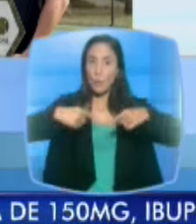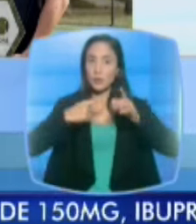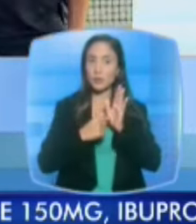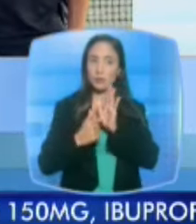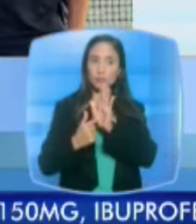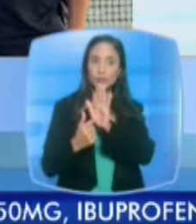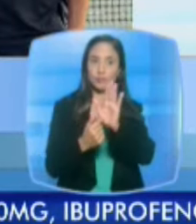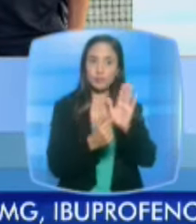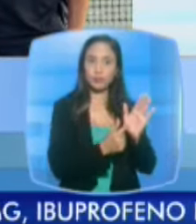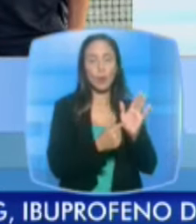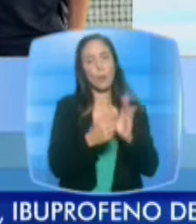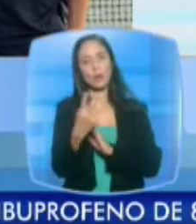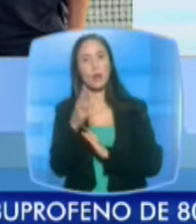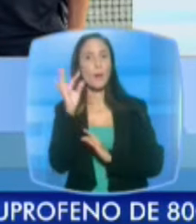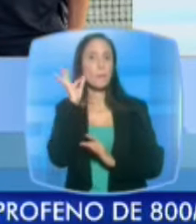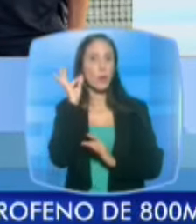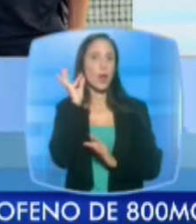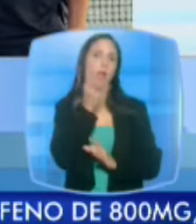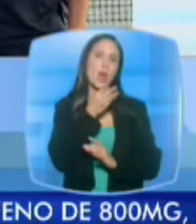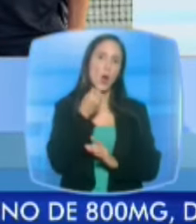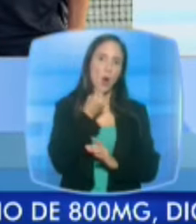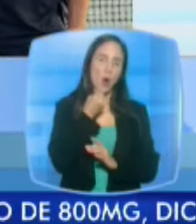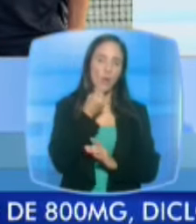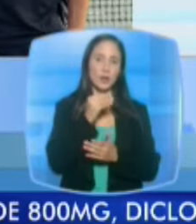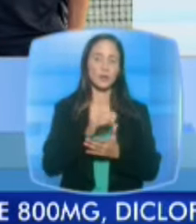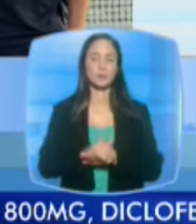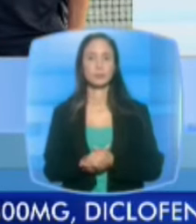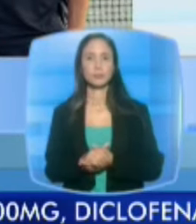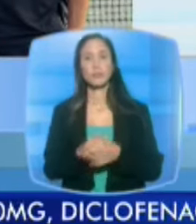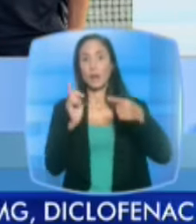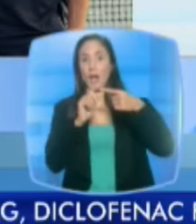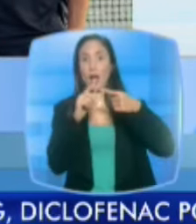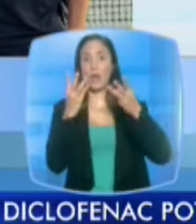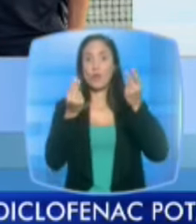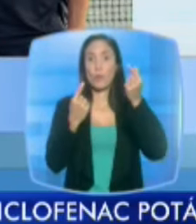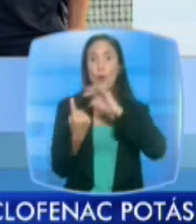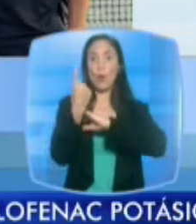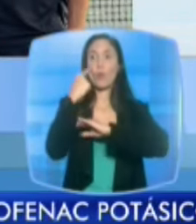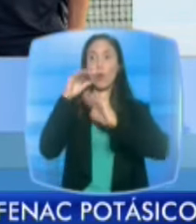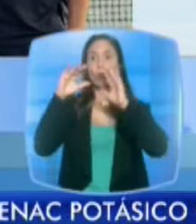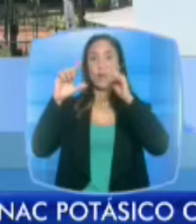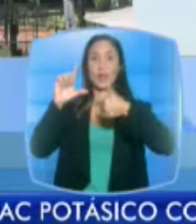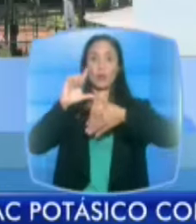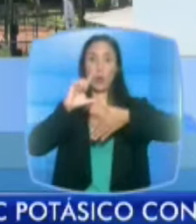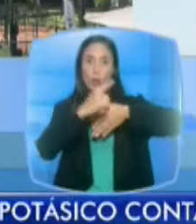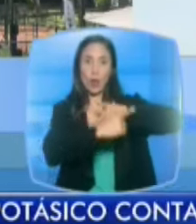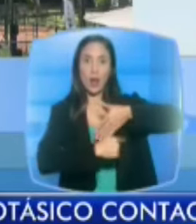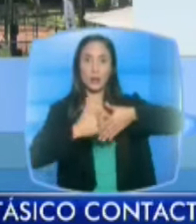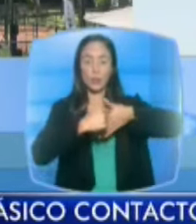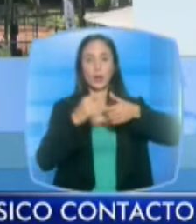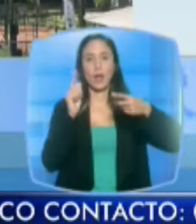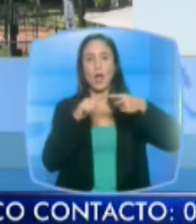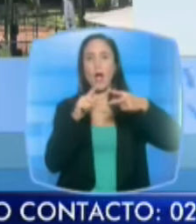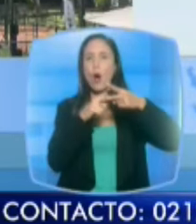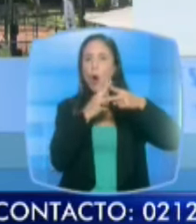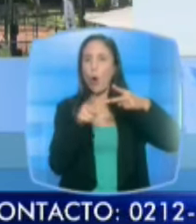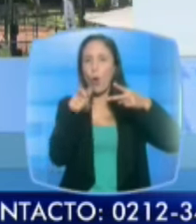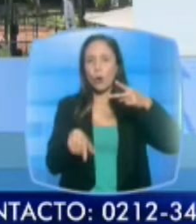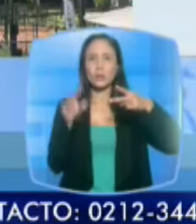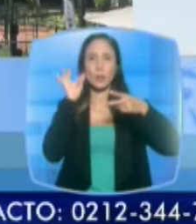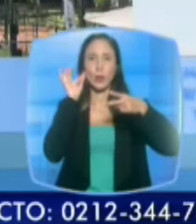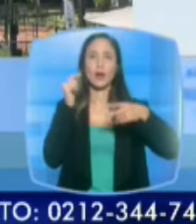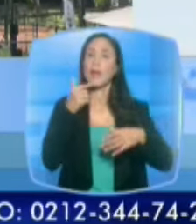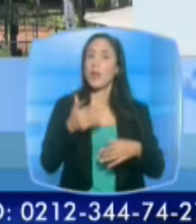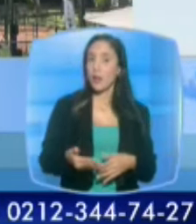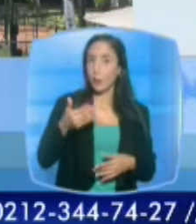exhibición entre las tenistas juveniles Sabrina Valderrama, número uno de Latinoamérica, y Betania Bonaguro,